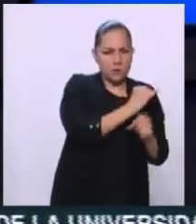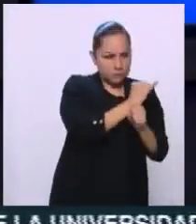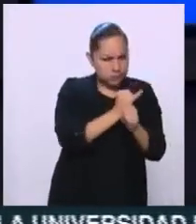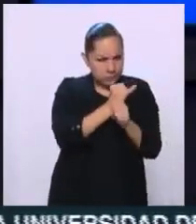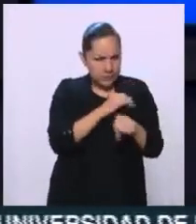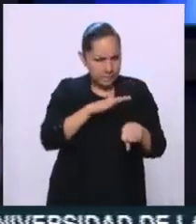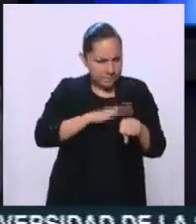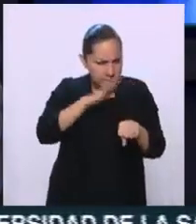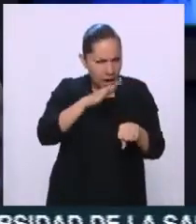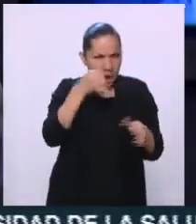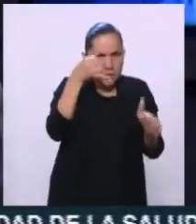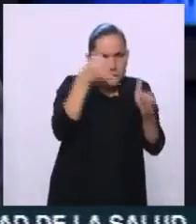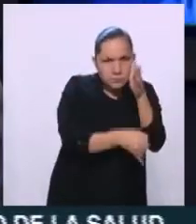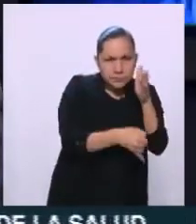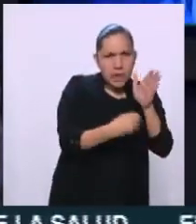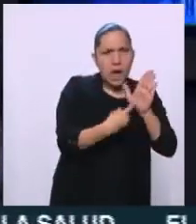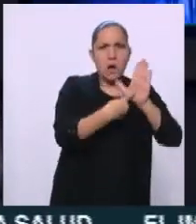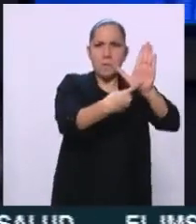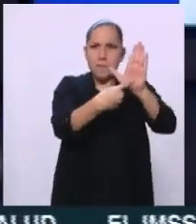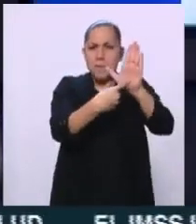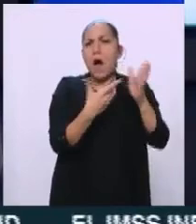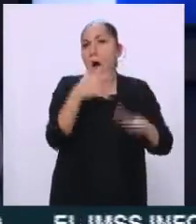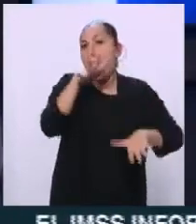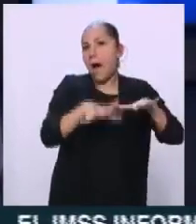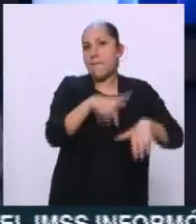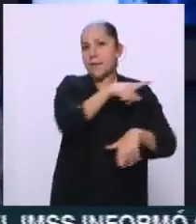desinformar, como ocurre muchas veces, pero